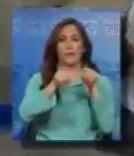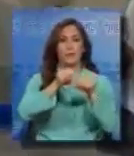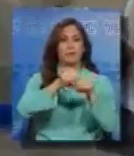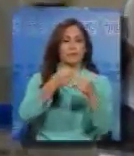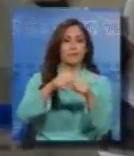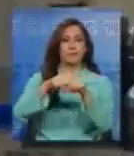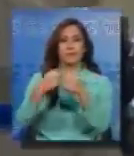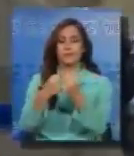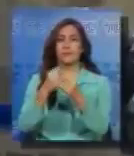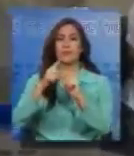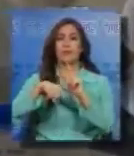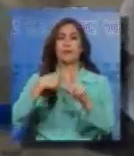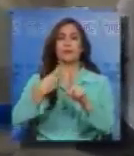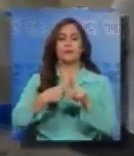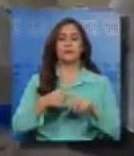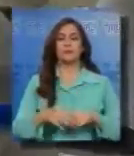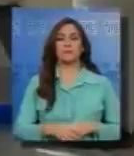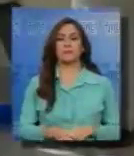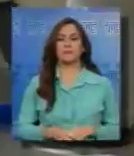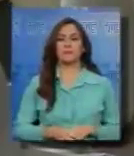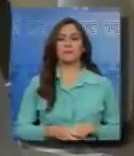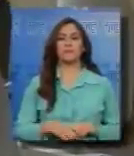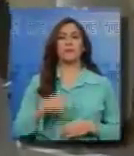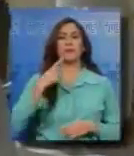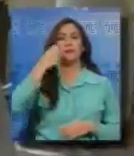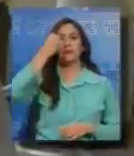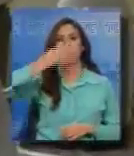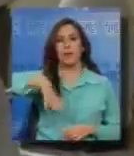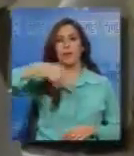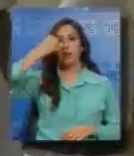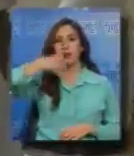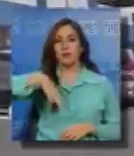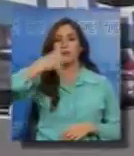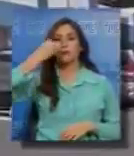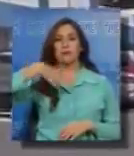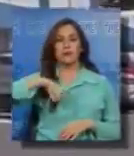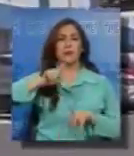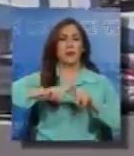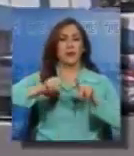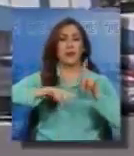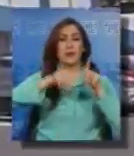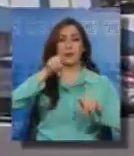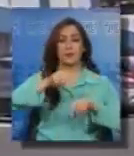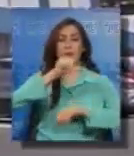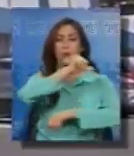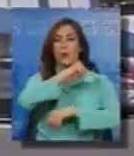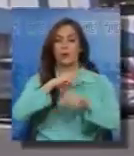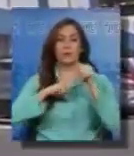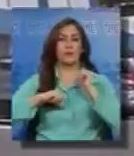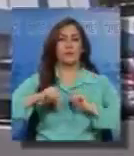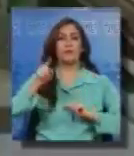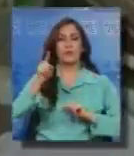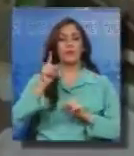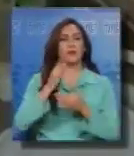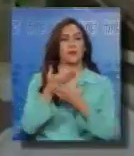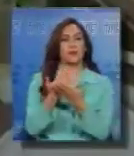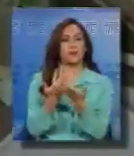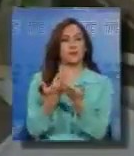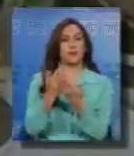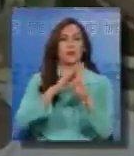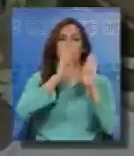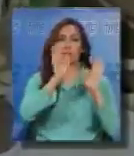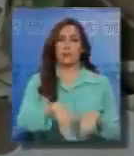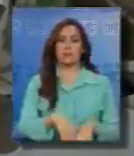Se repararon las contusiones con limpiezas quirúrgicas de heridas. En los próximos días los heridos podrán regresar a casa y reintegrarse a sus